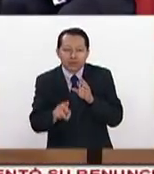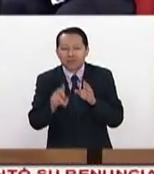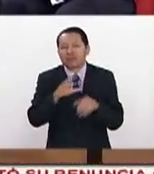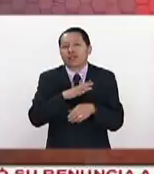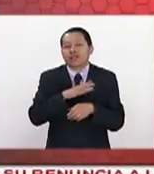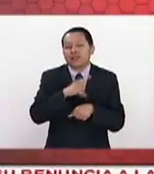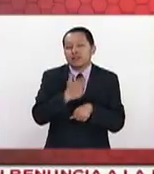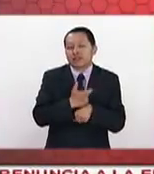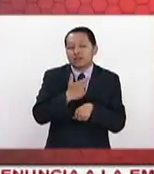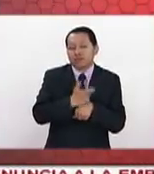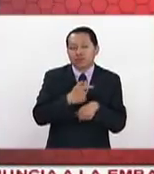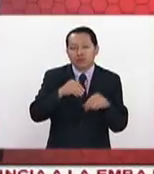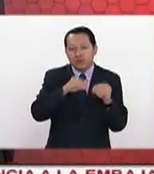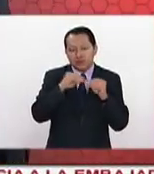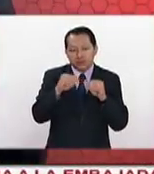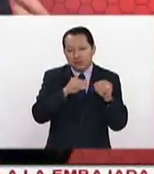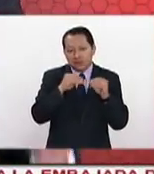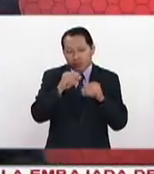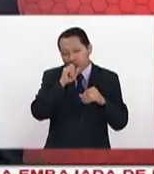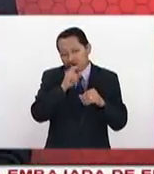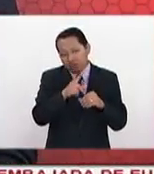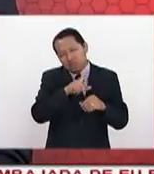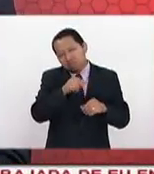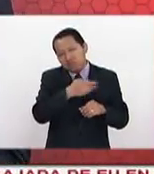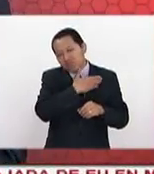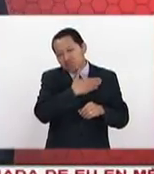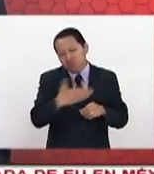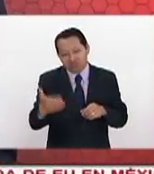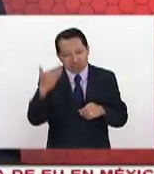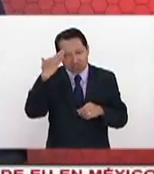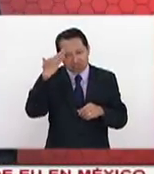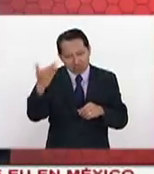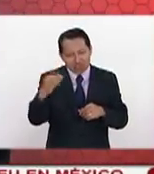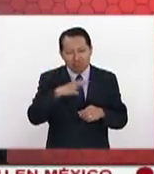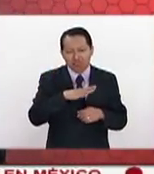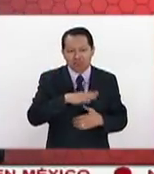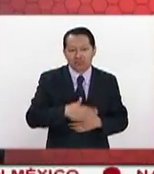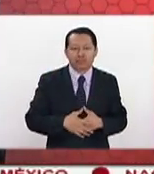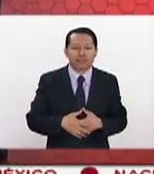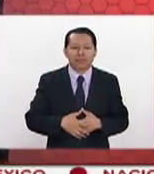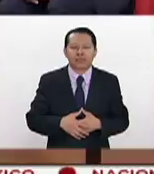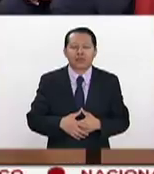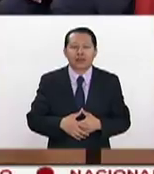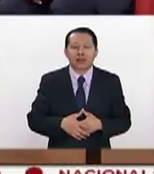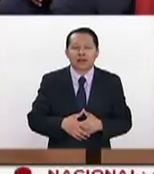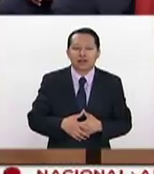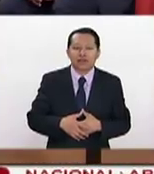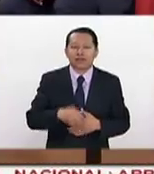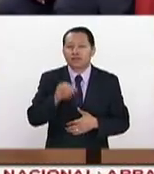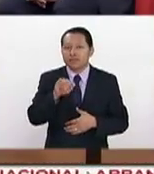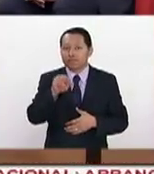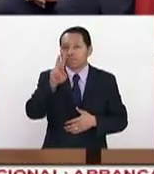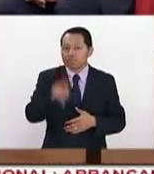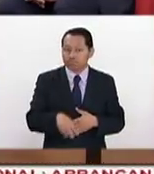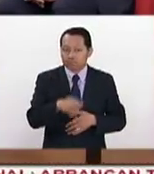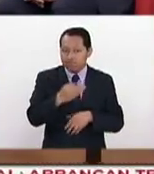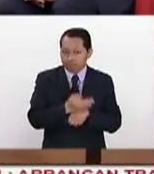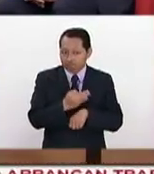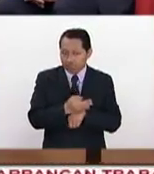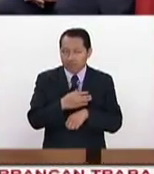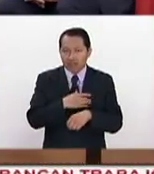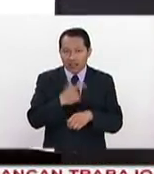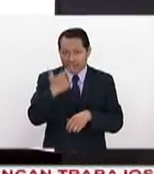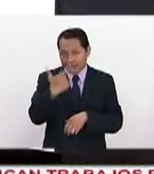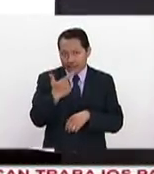esta séptima ronda de renegociación después de pues, un largo camino recorrido ya. Así es. Efectivamente llevamos 7